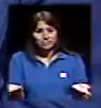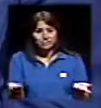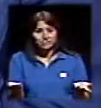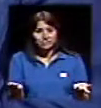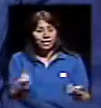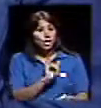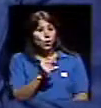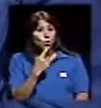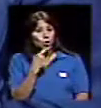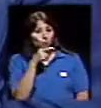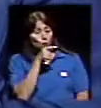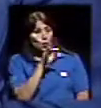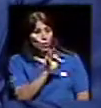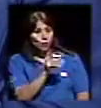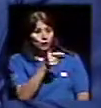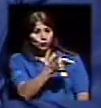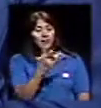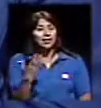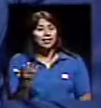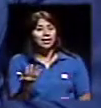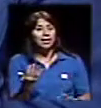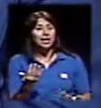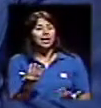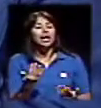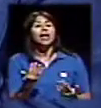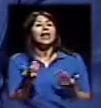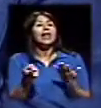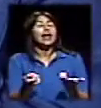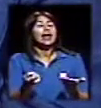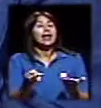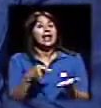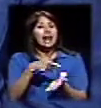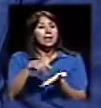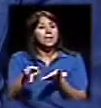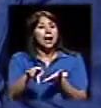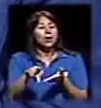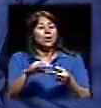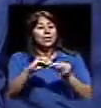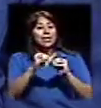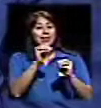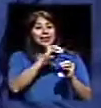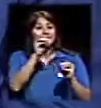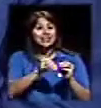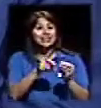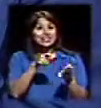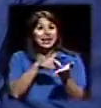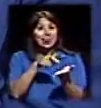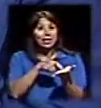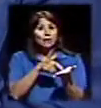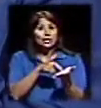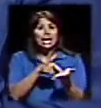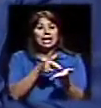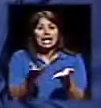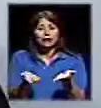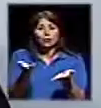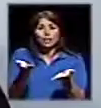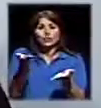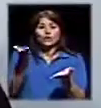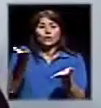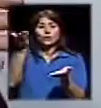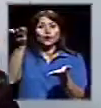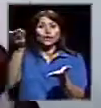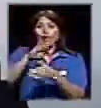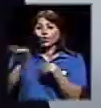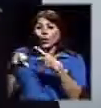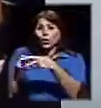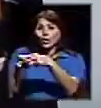bien, que lo que ha subido el pago de intereses de la deuda. Y es que eso es lo